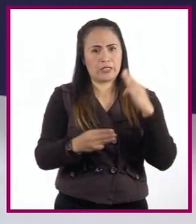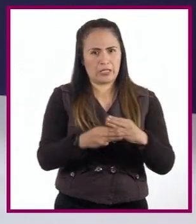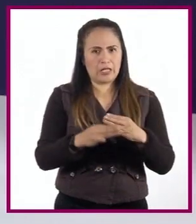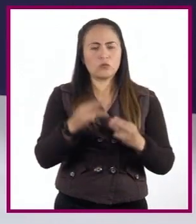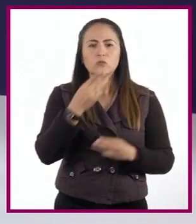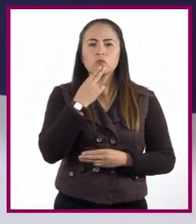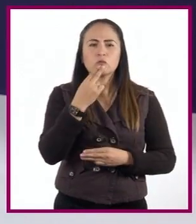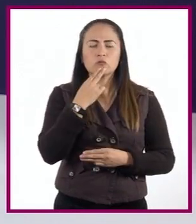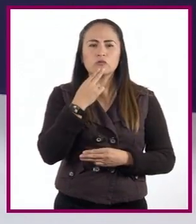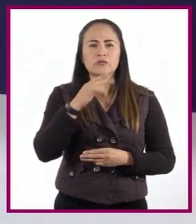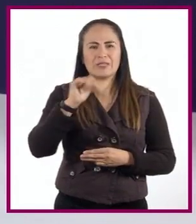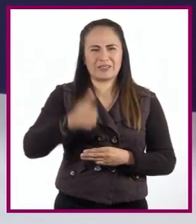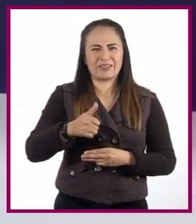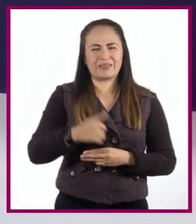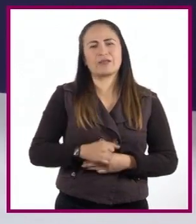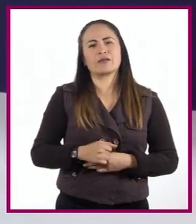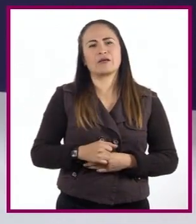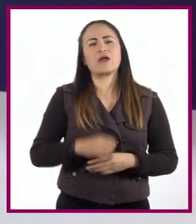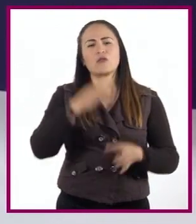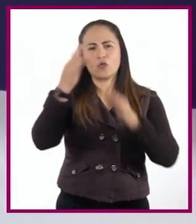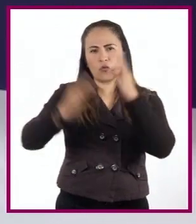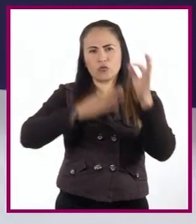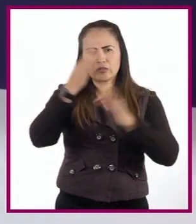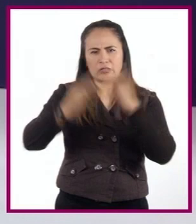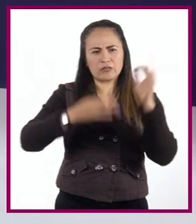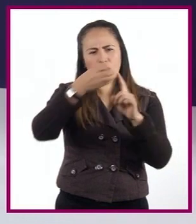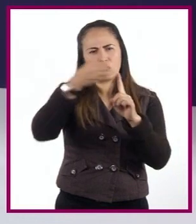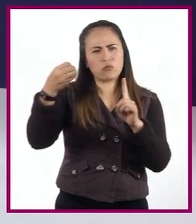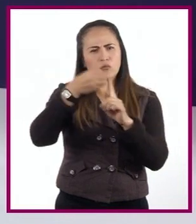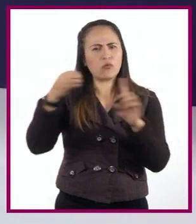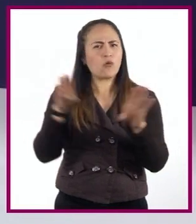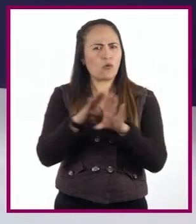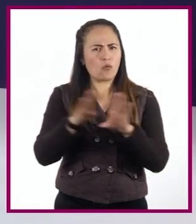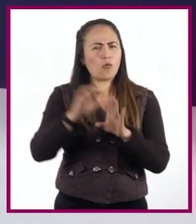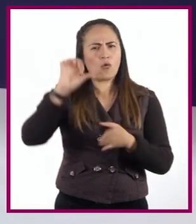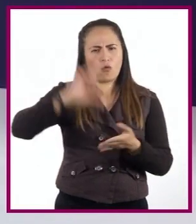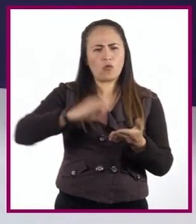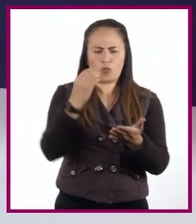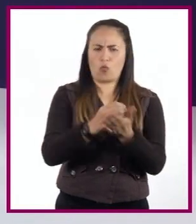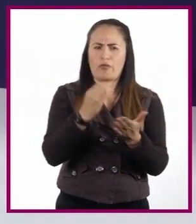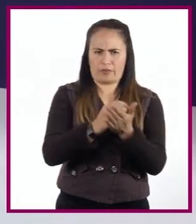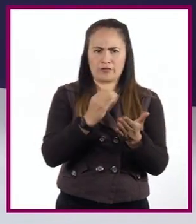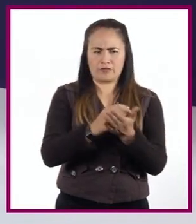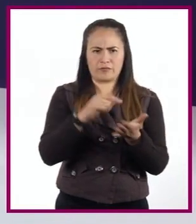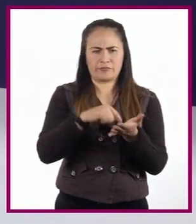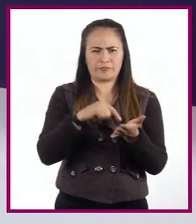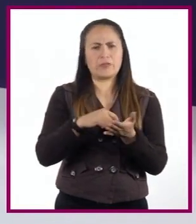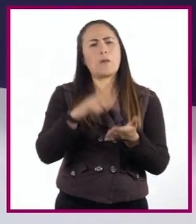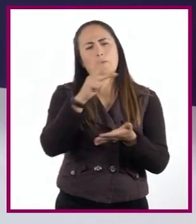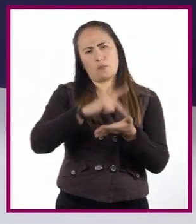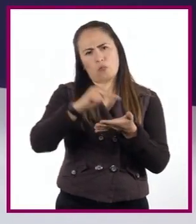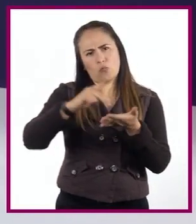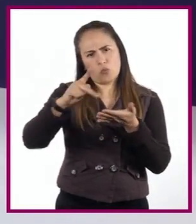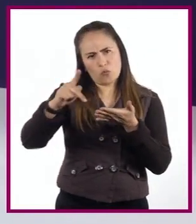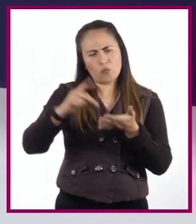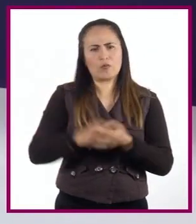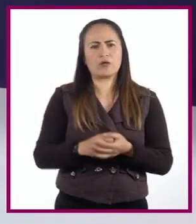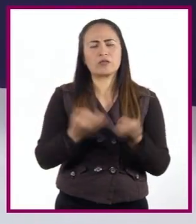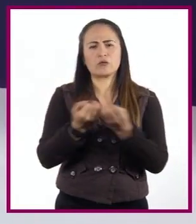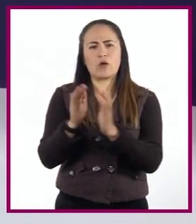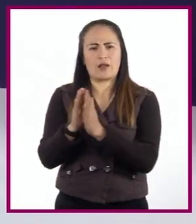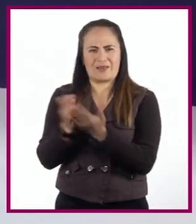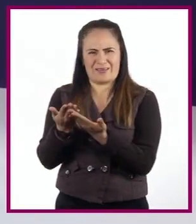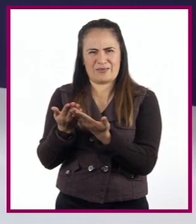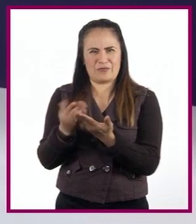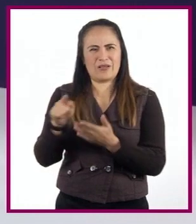esta sesión de reconstruir la secuencia de hechos son libreta de apuntes, bolígrafo y libro de